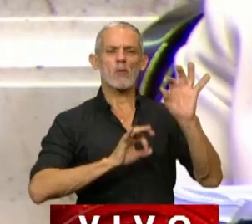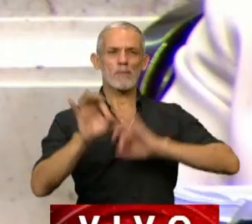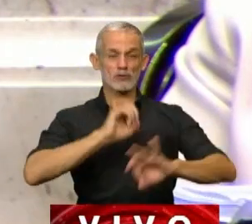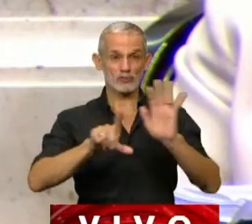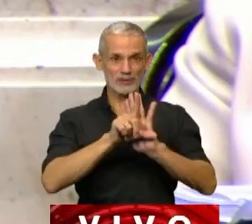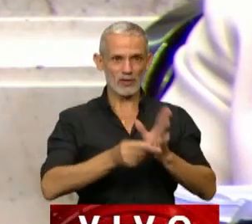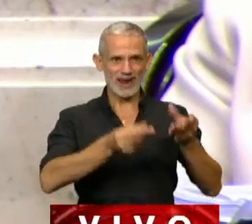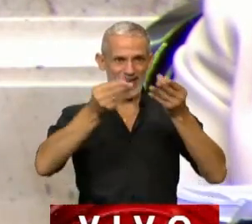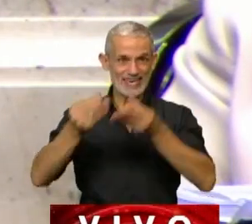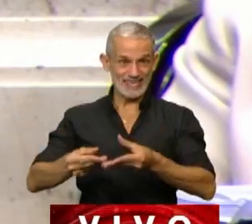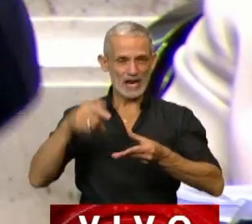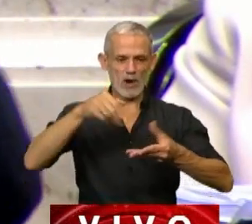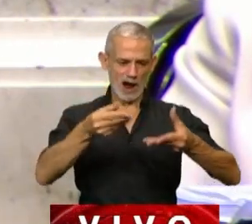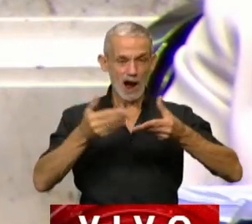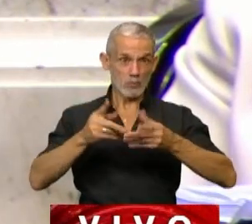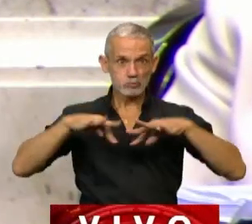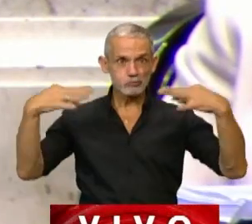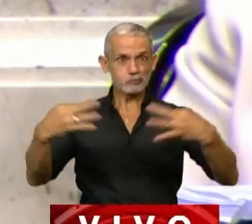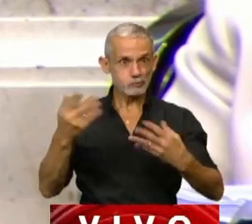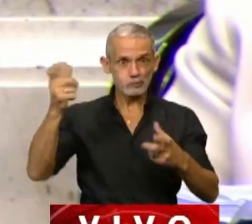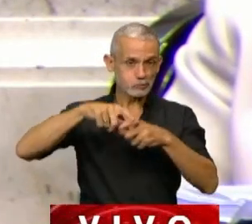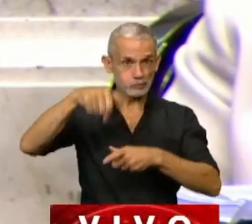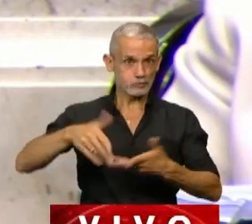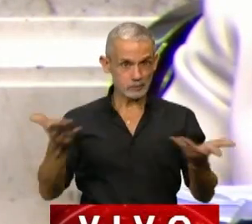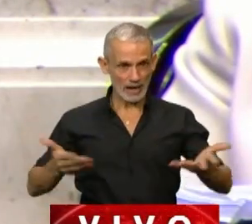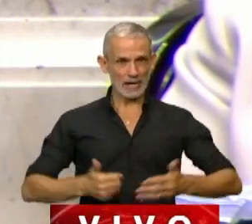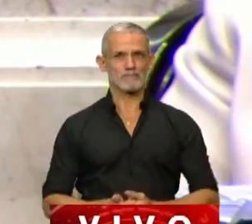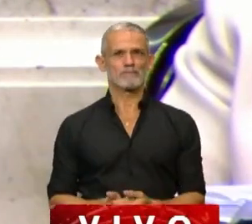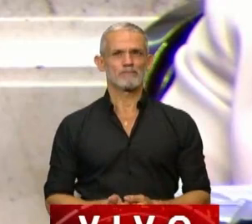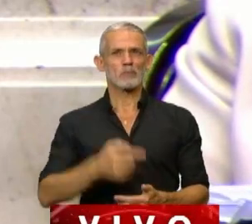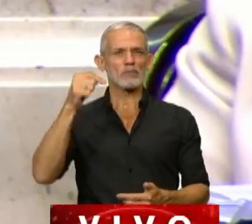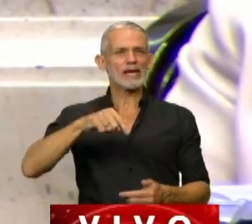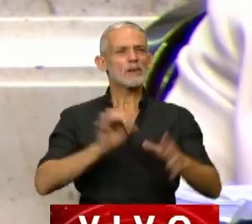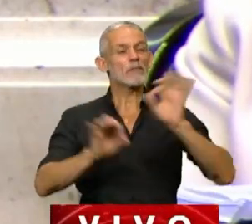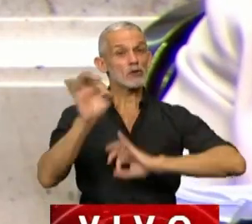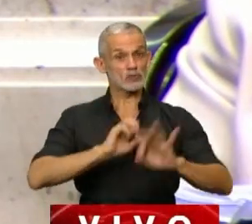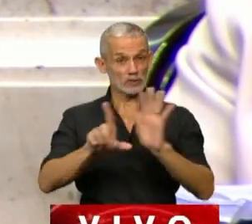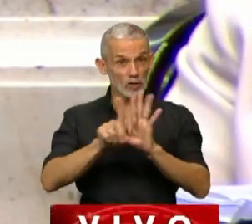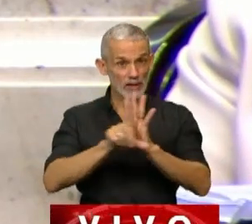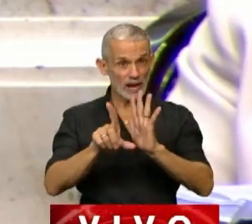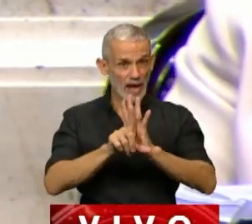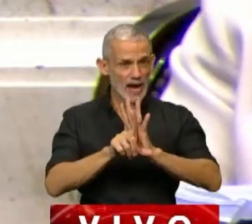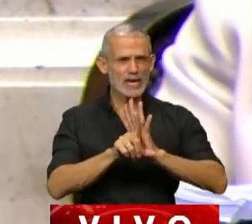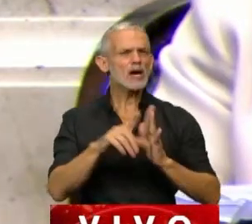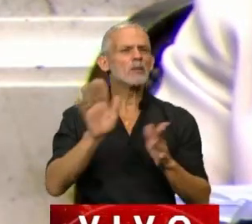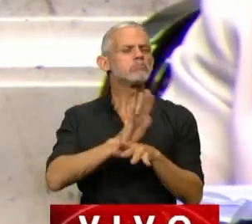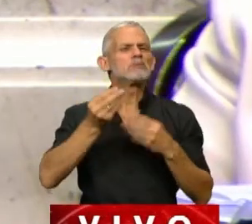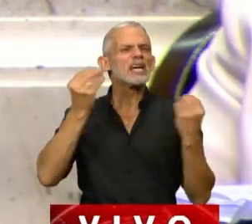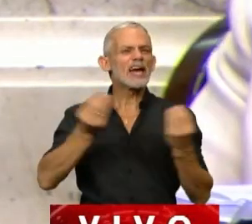proyecto de ley y por eso hoy estamos reunidos aquí. Este proyecto de ley que implica